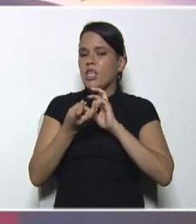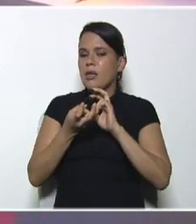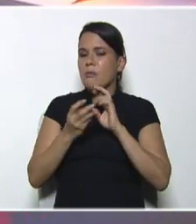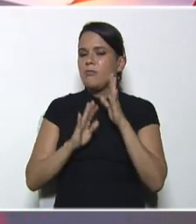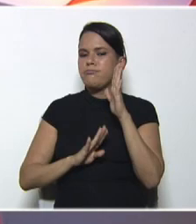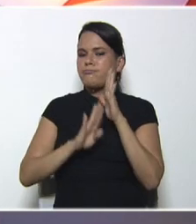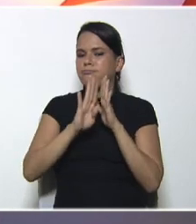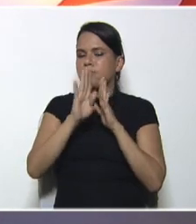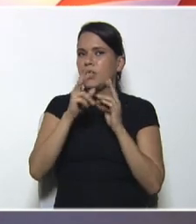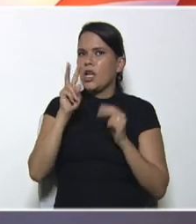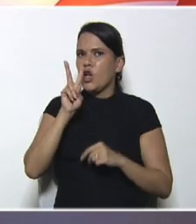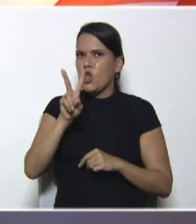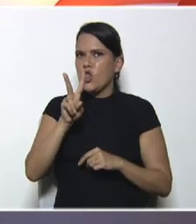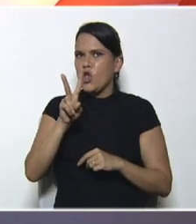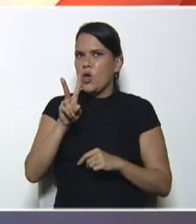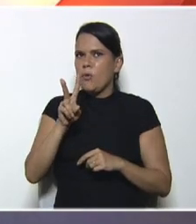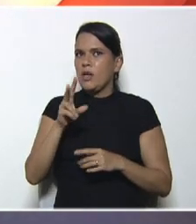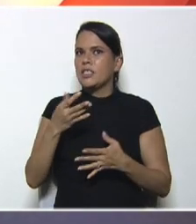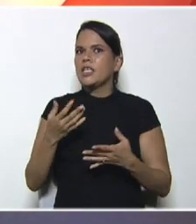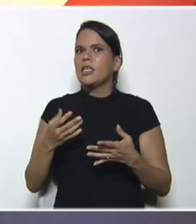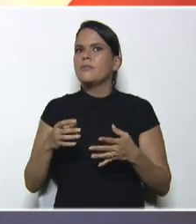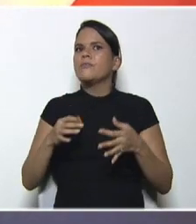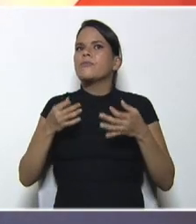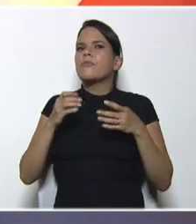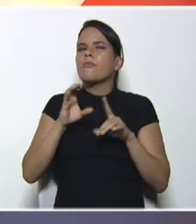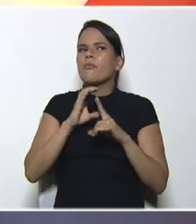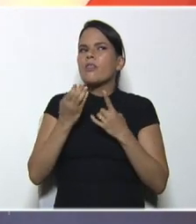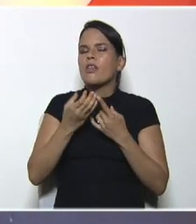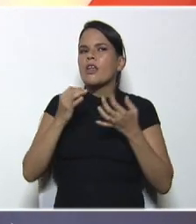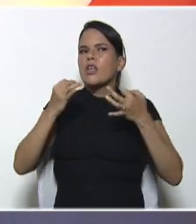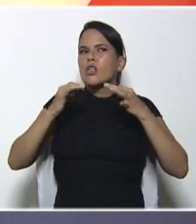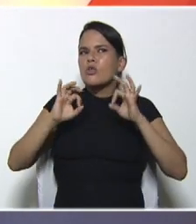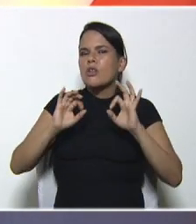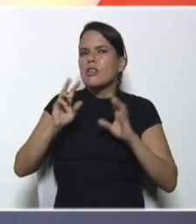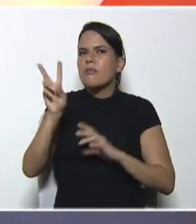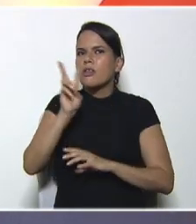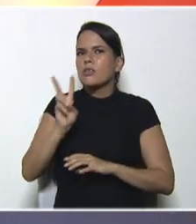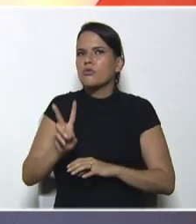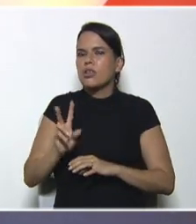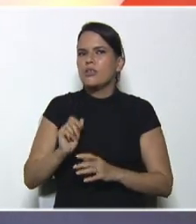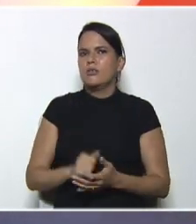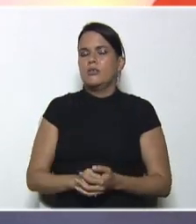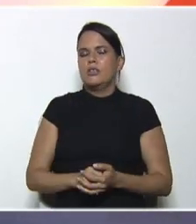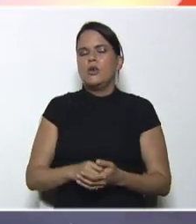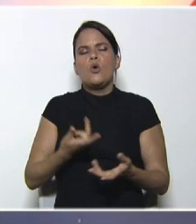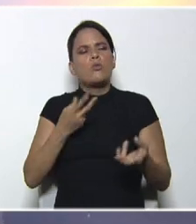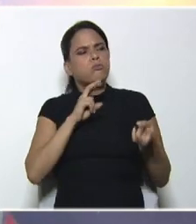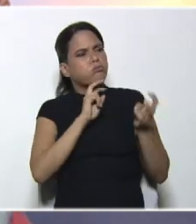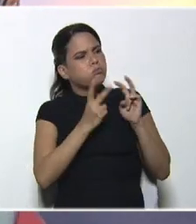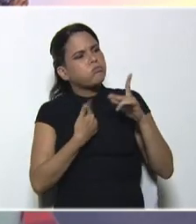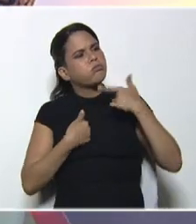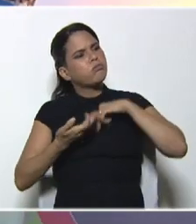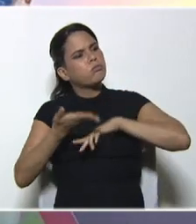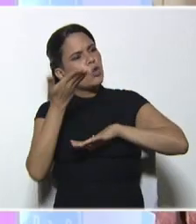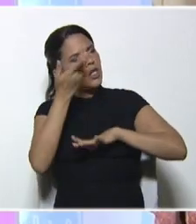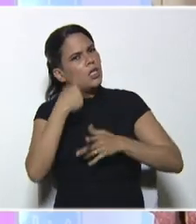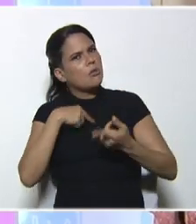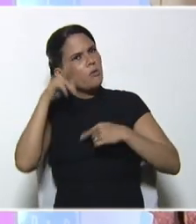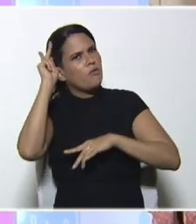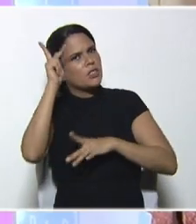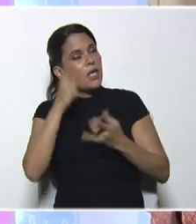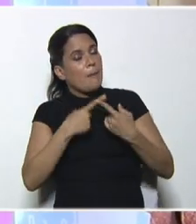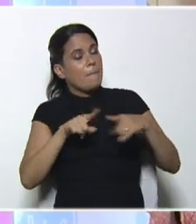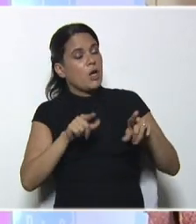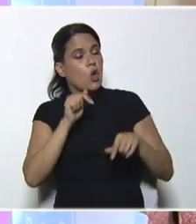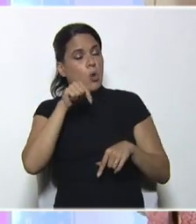ambos va a ser patrimonios naturales y culturales de Venezuela. Un tema muy interesante, sin duda alguna, profesora, pero